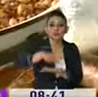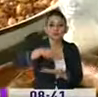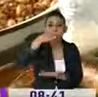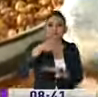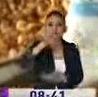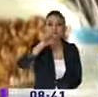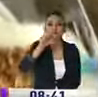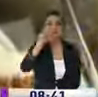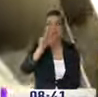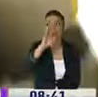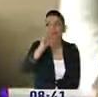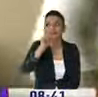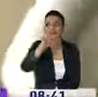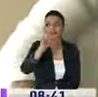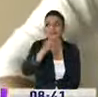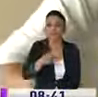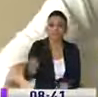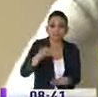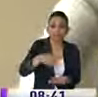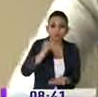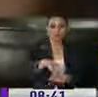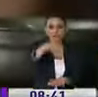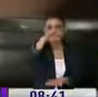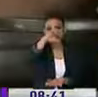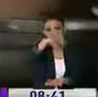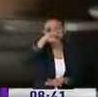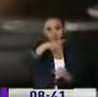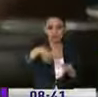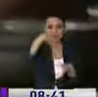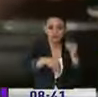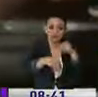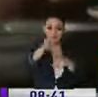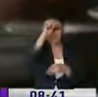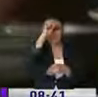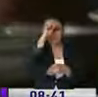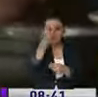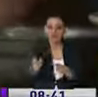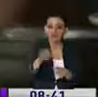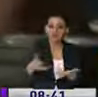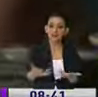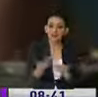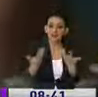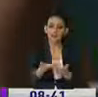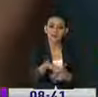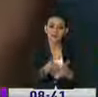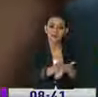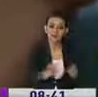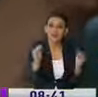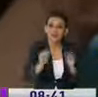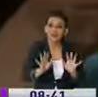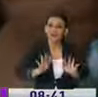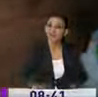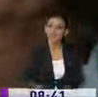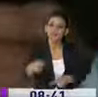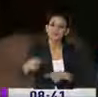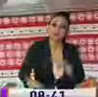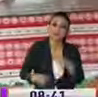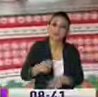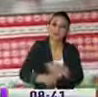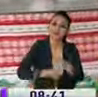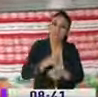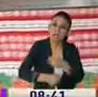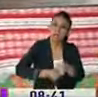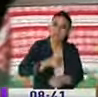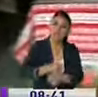Bartolo. Un plato viene acompañado de chicharrón o fritada con su respectiva ensalada y aguacate. Una tradición que se ha mantenido por años y